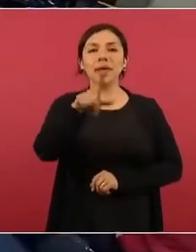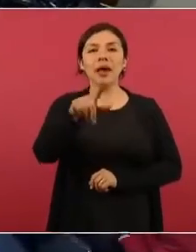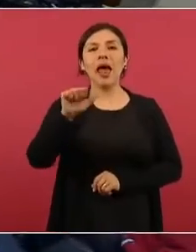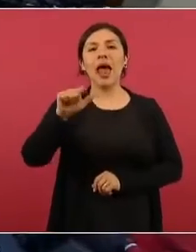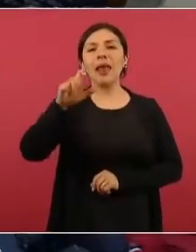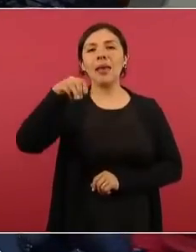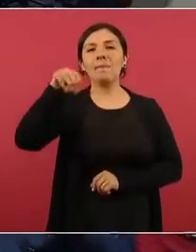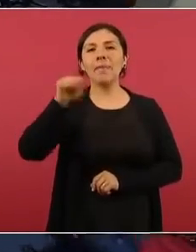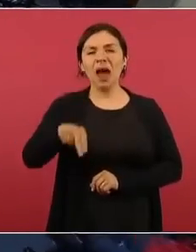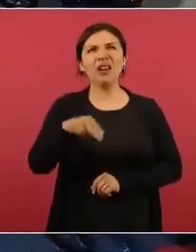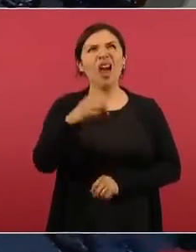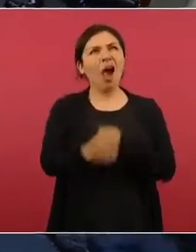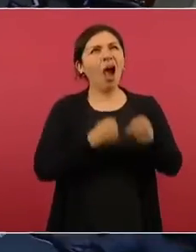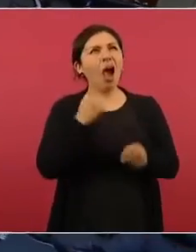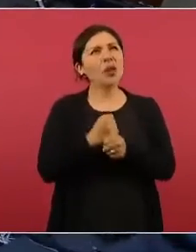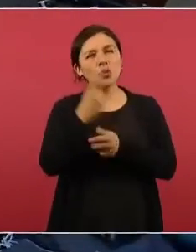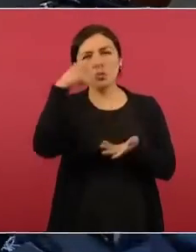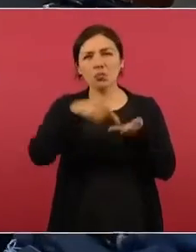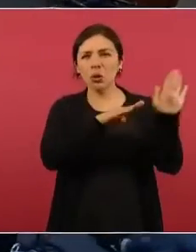en el 46,